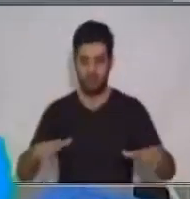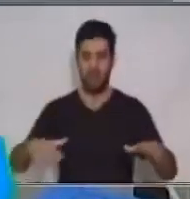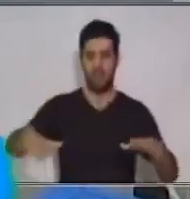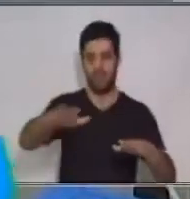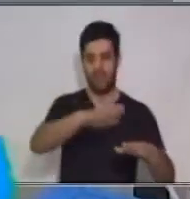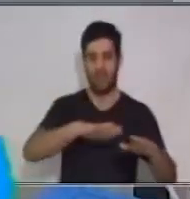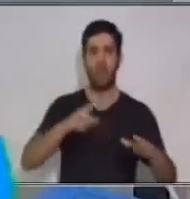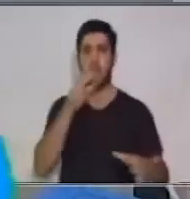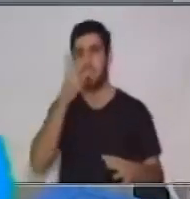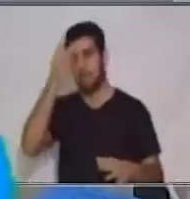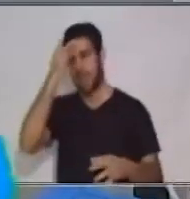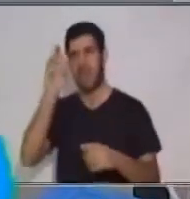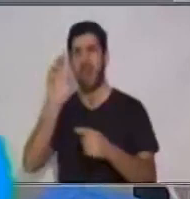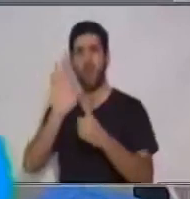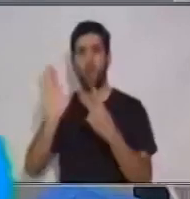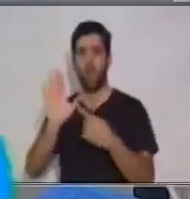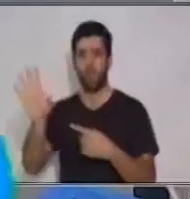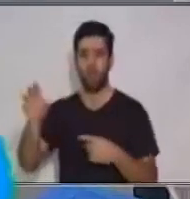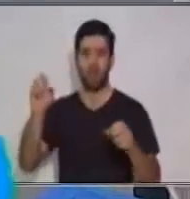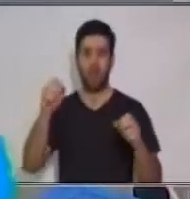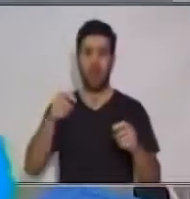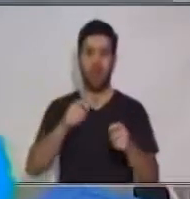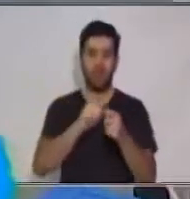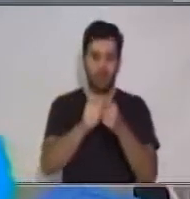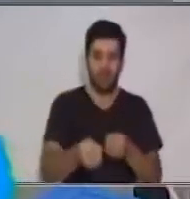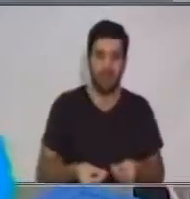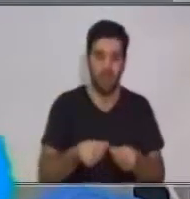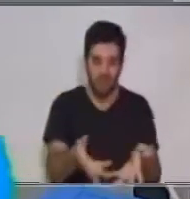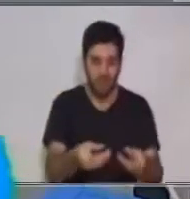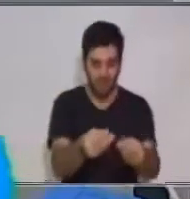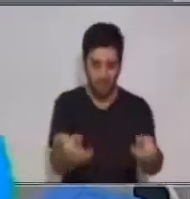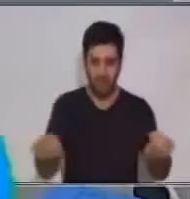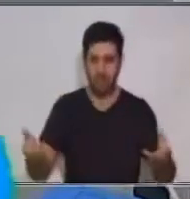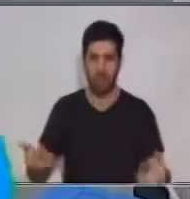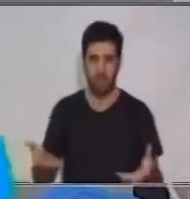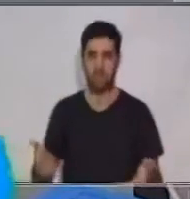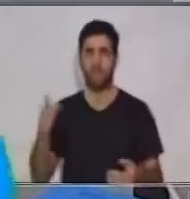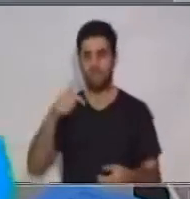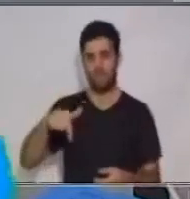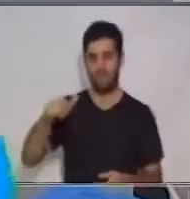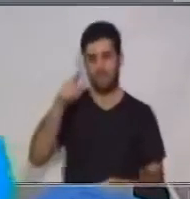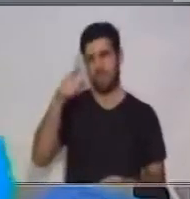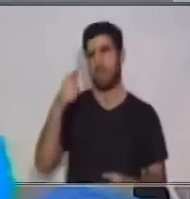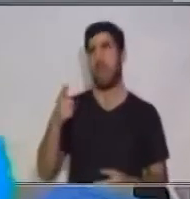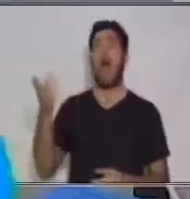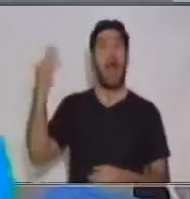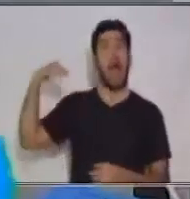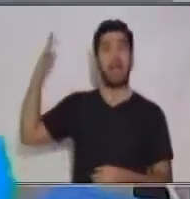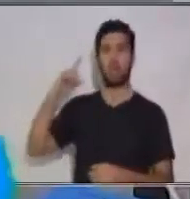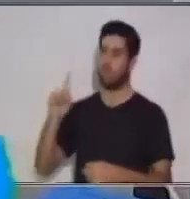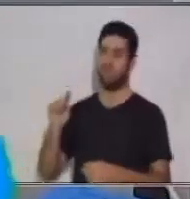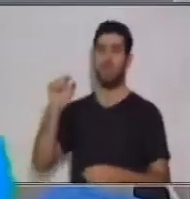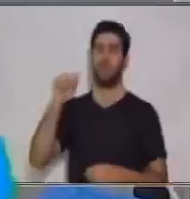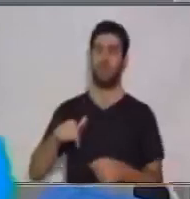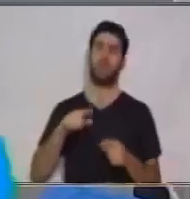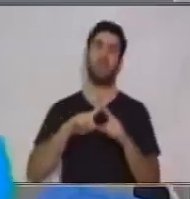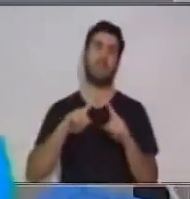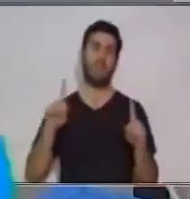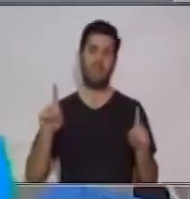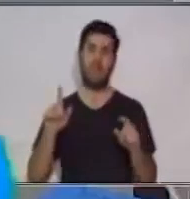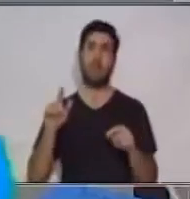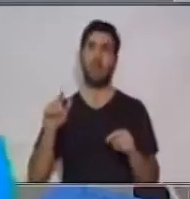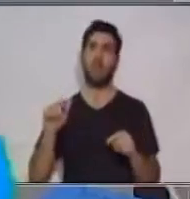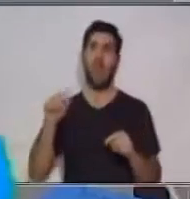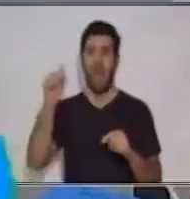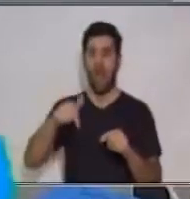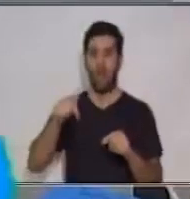este tipo de género muestra no presentaban las características del teatro como ya lo conocemos, sino era un aspecto más